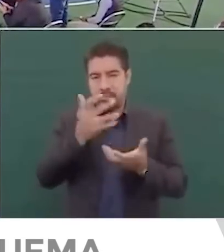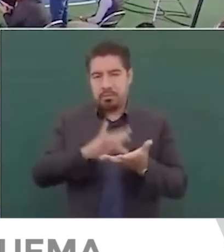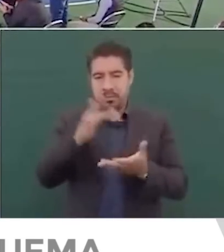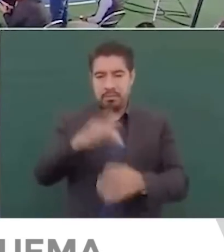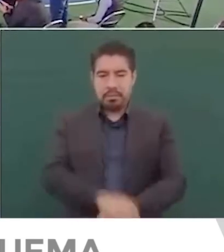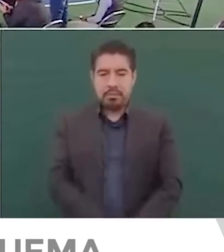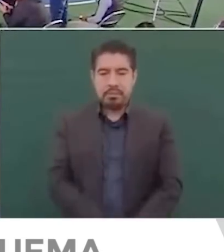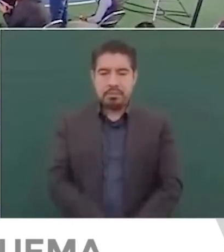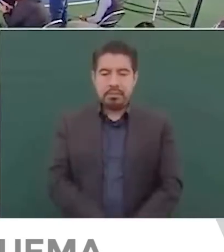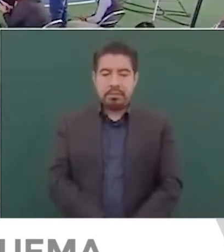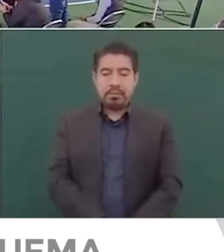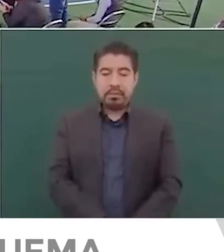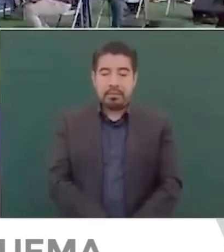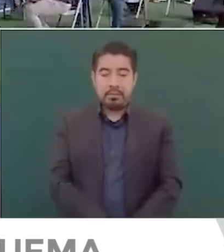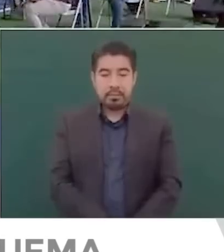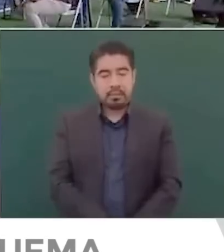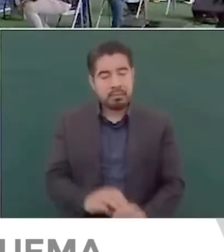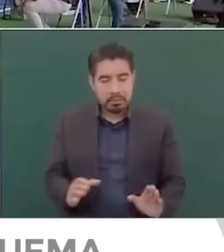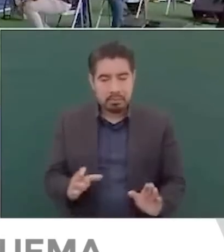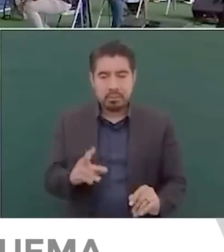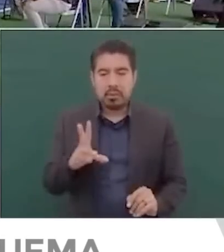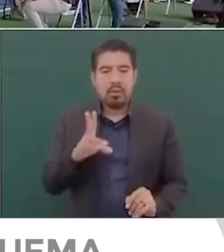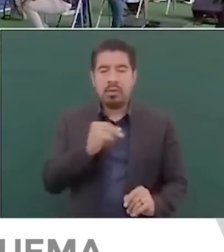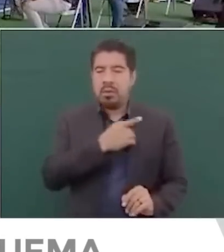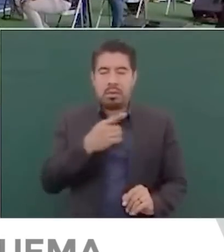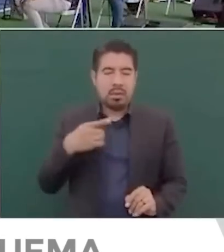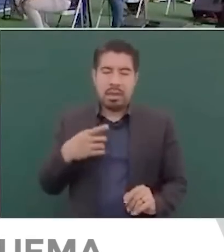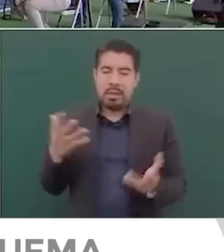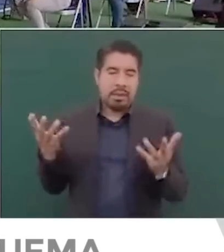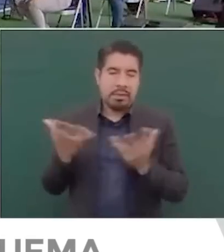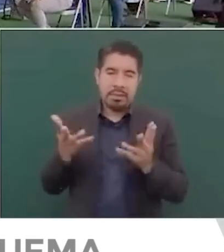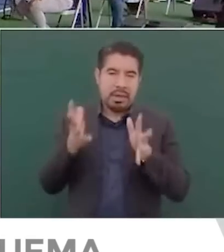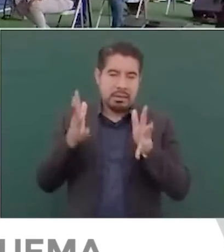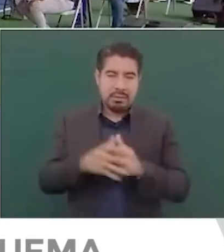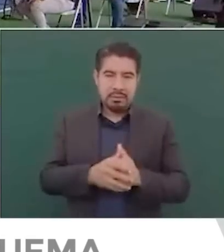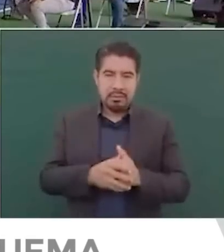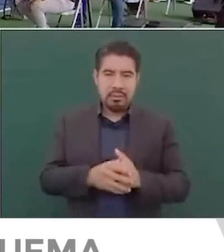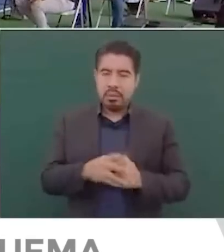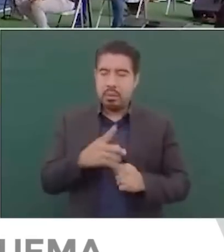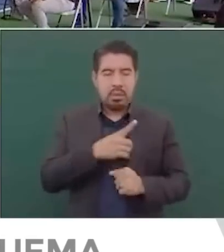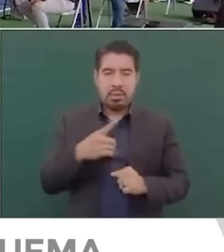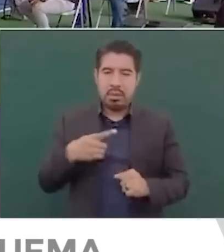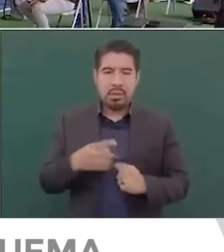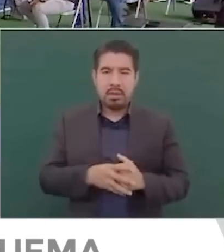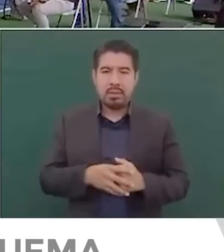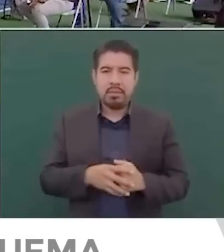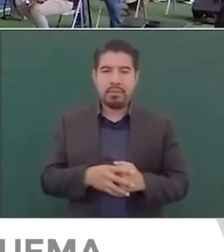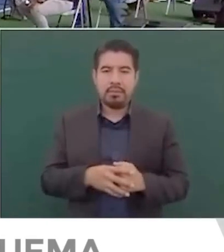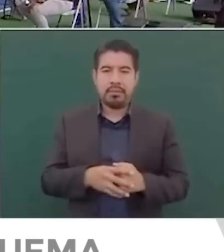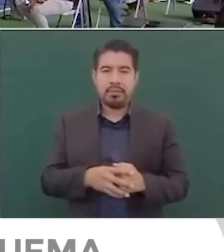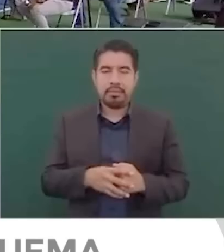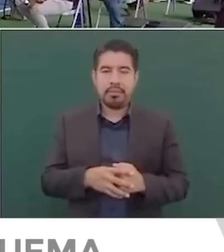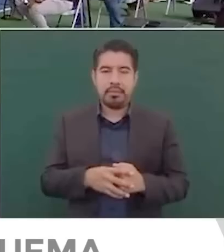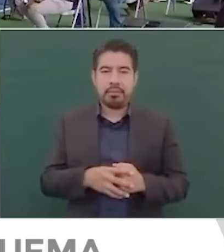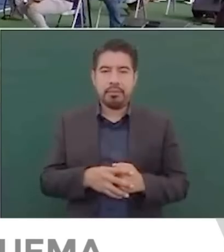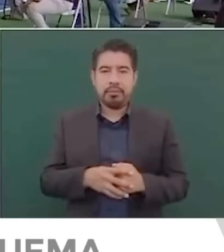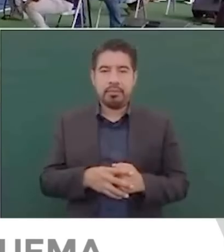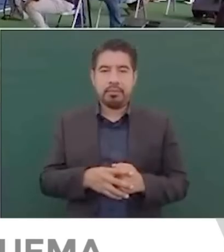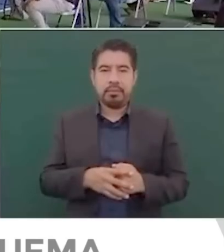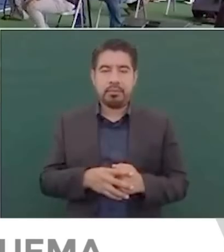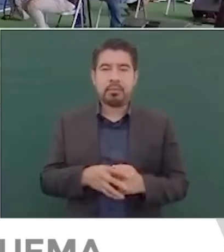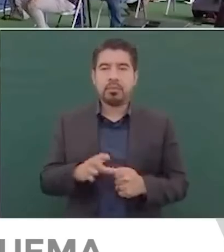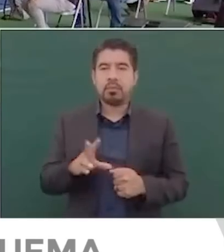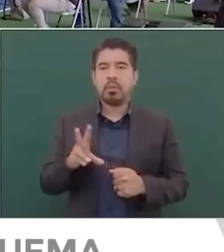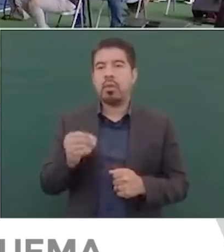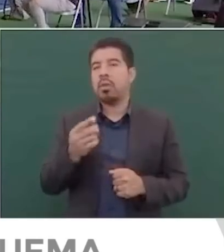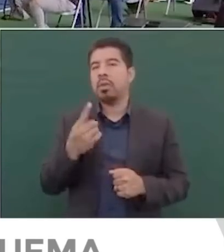de llevarse a cabo este tipo de actos no es lo